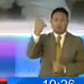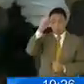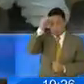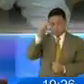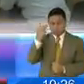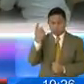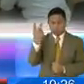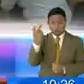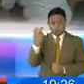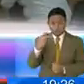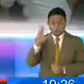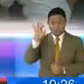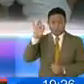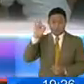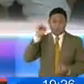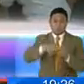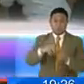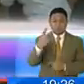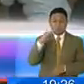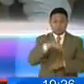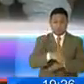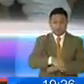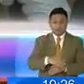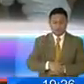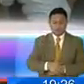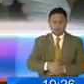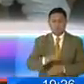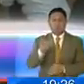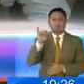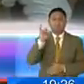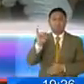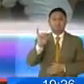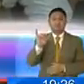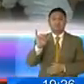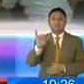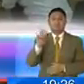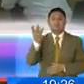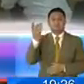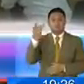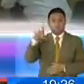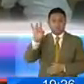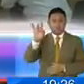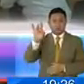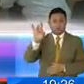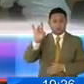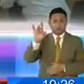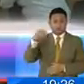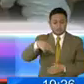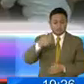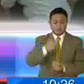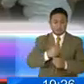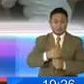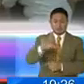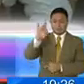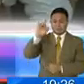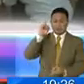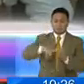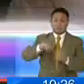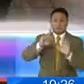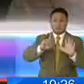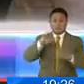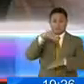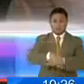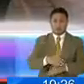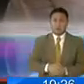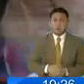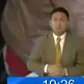la misma manera, de 8 a 2 de la tarde. El día sábado 18, Vamos a trabajar de 8 a 6 de la tarde.